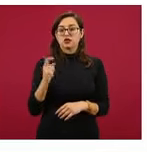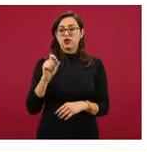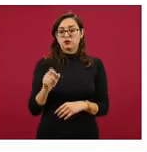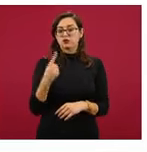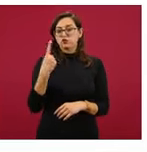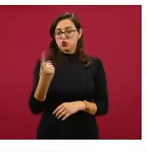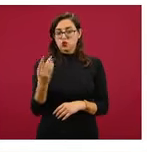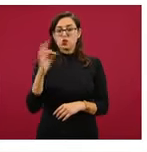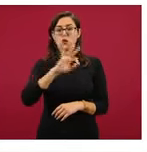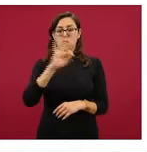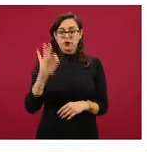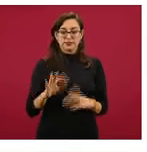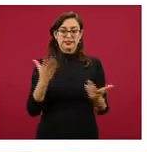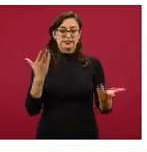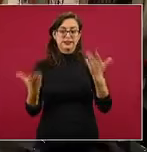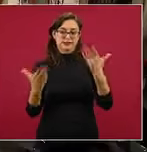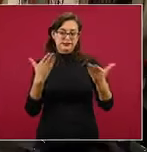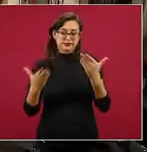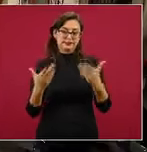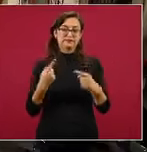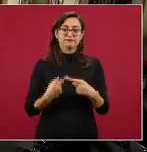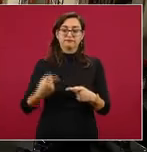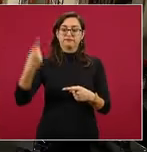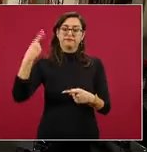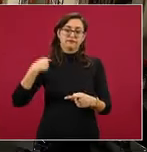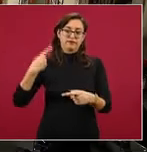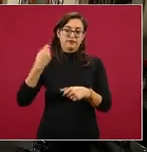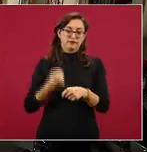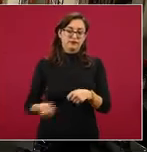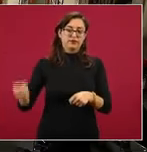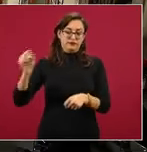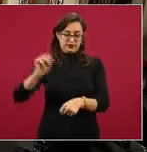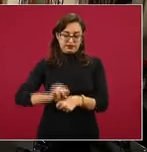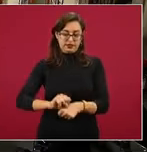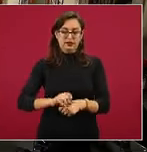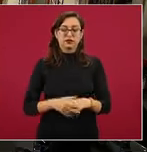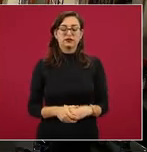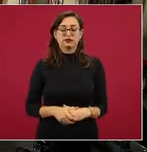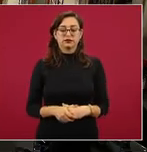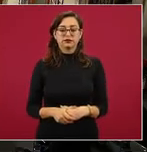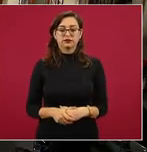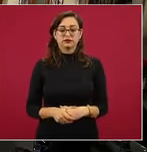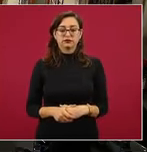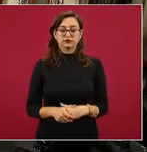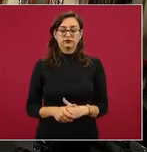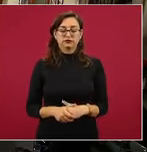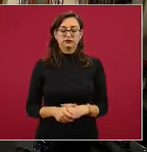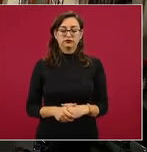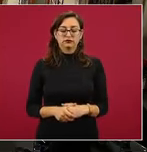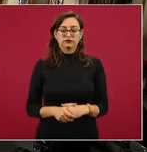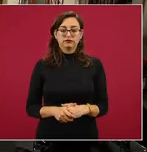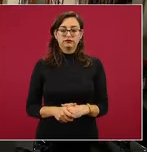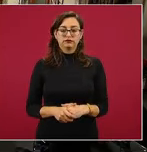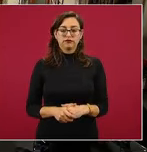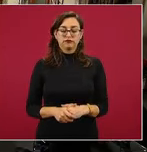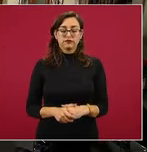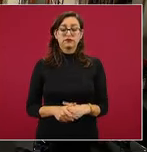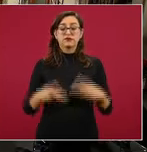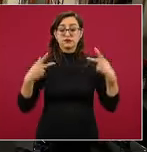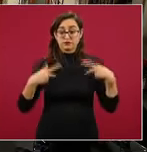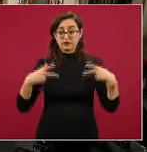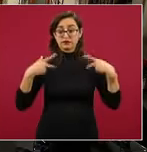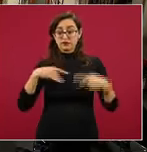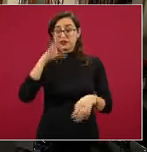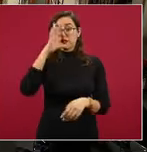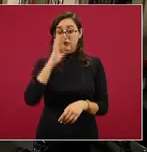50.1% con respecto a lo detectado en la semana inmediata anterior, que es la semana 46. Las defunciones